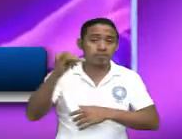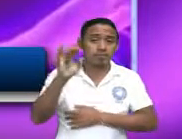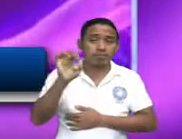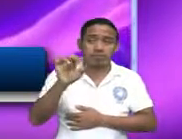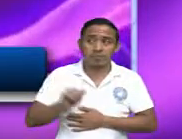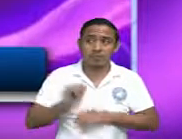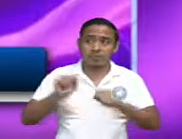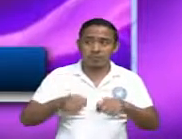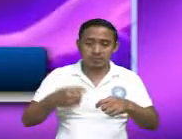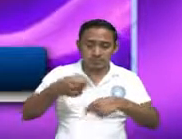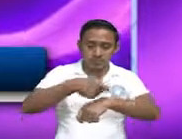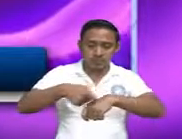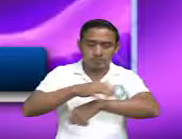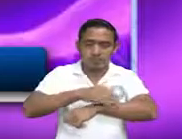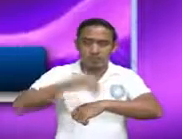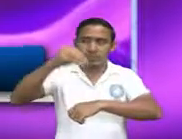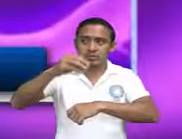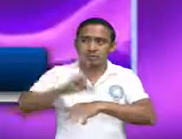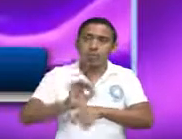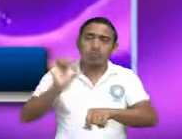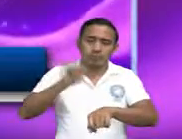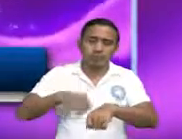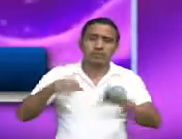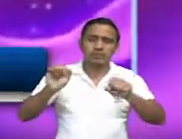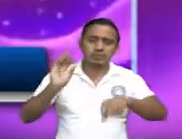pueden retirar con cirugía o se pueden esclerosar.